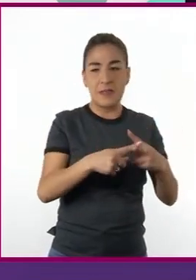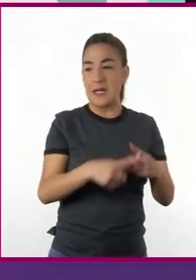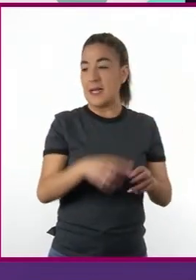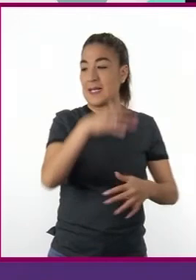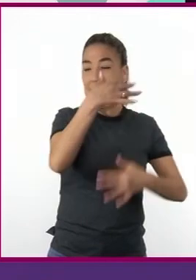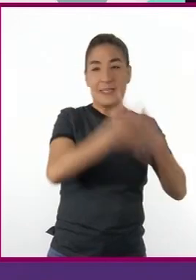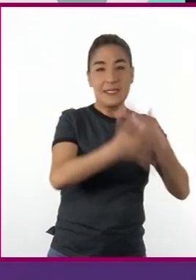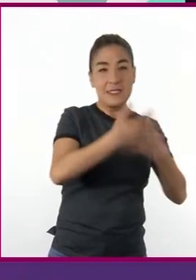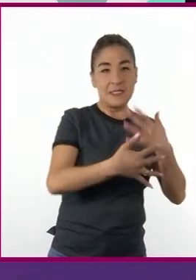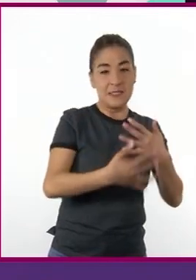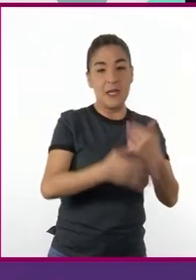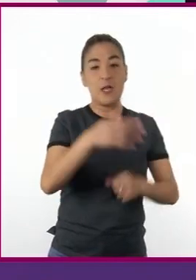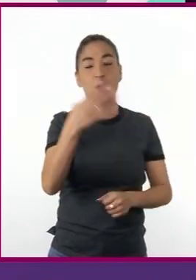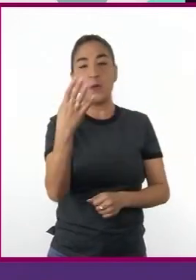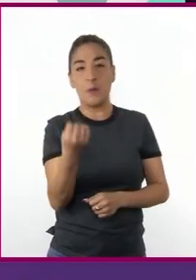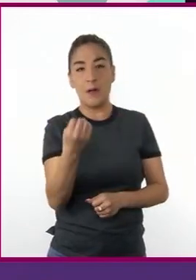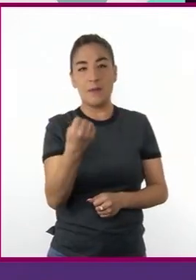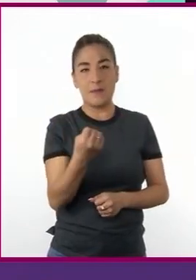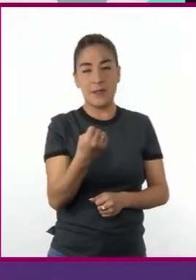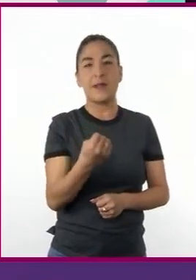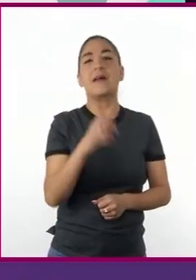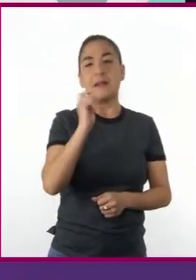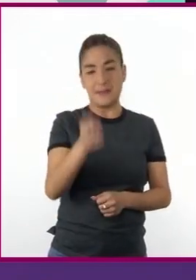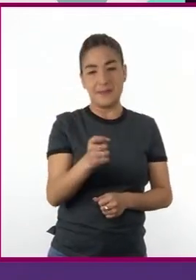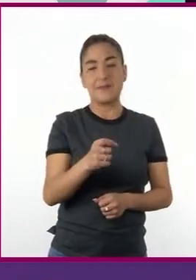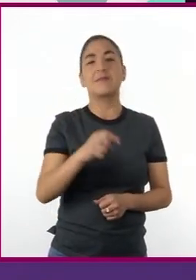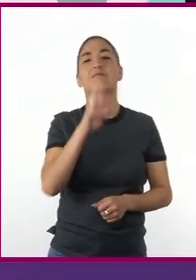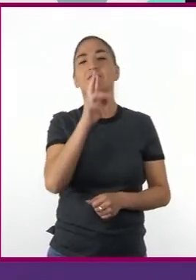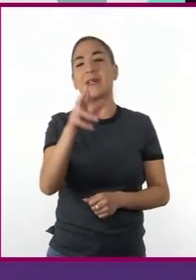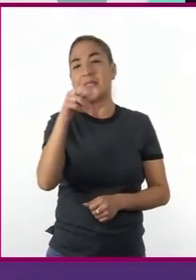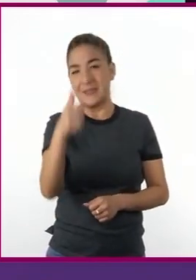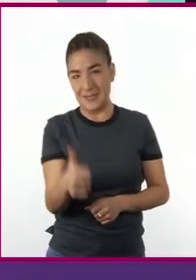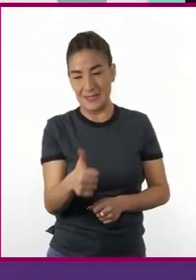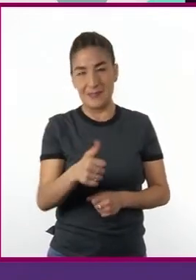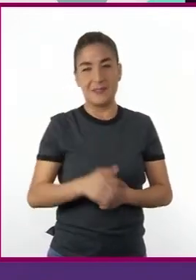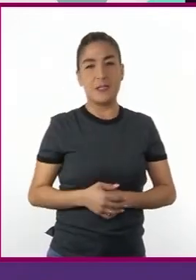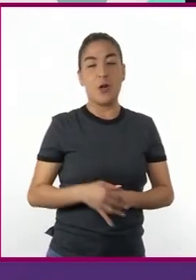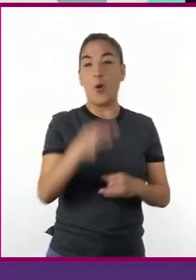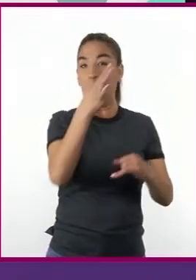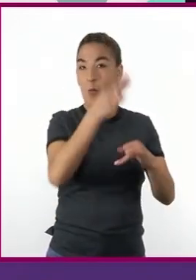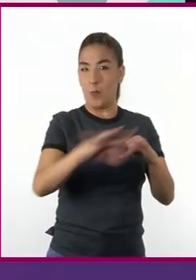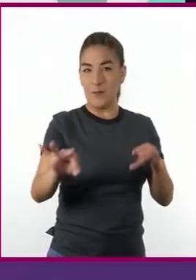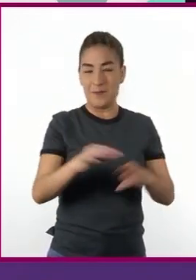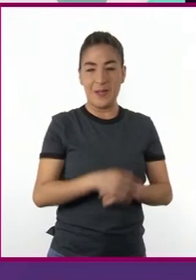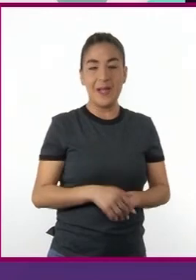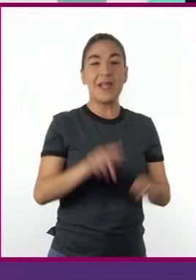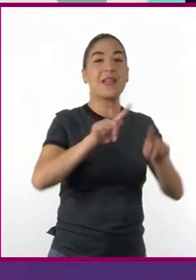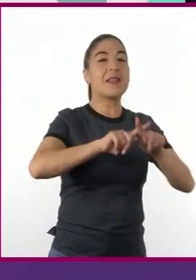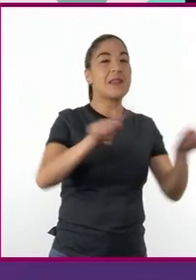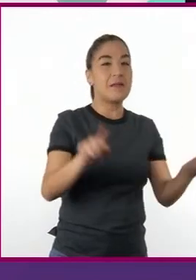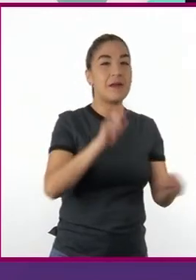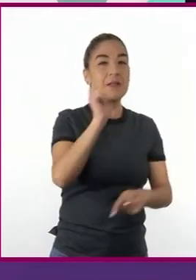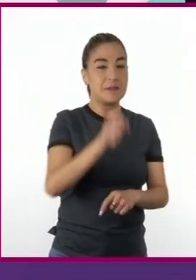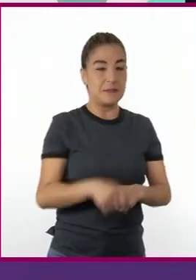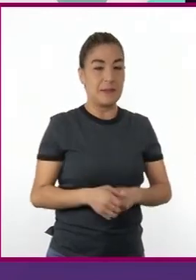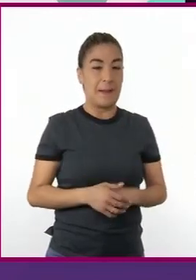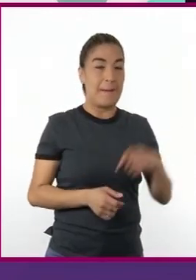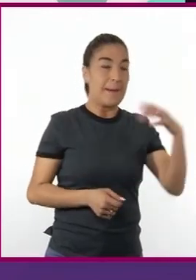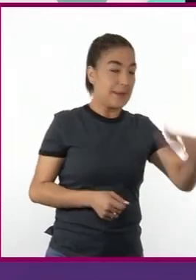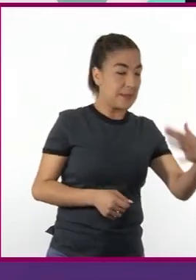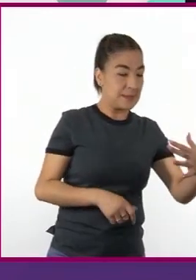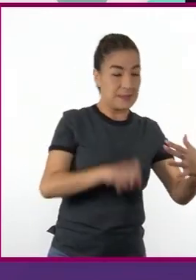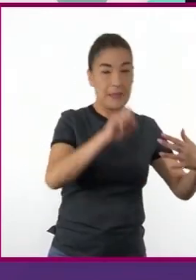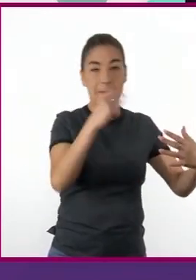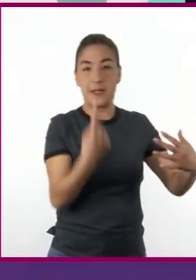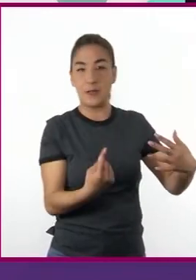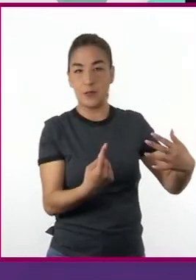y volvemos a obtener 6. Por último, obtenemos la diferencia entre el 21 y el